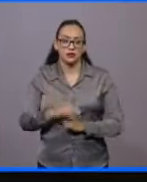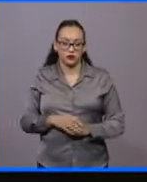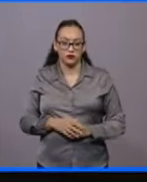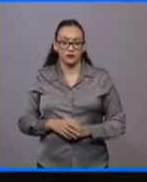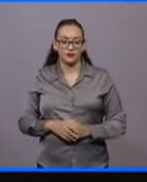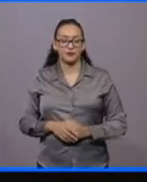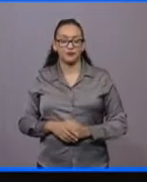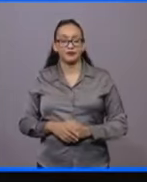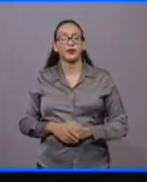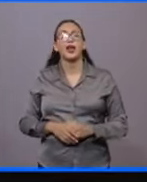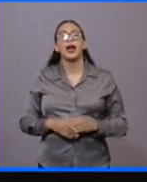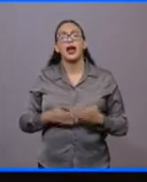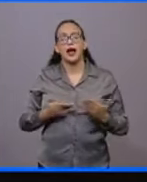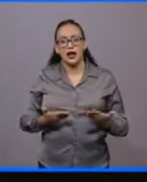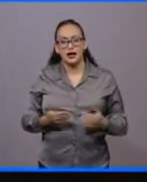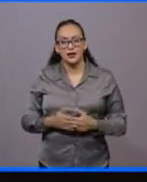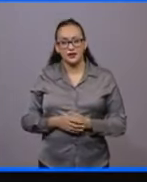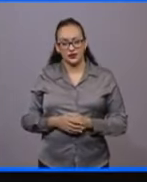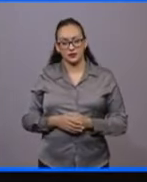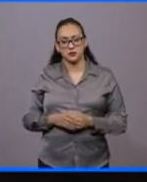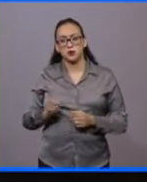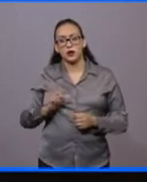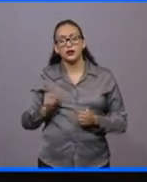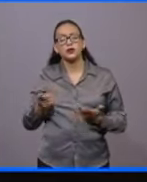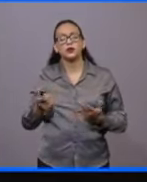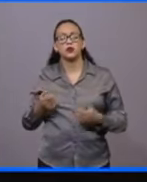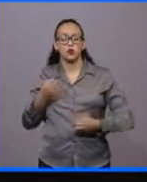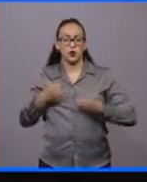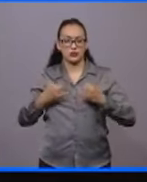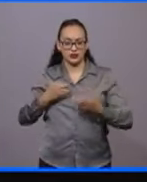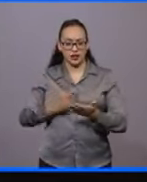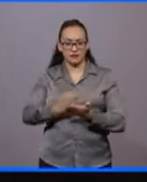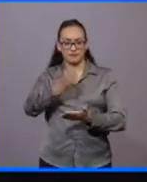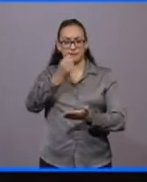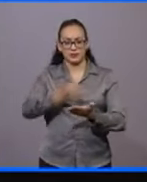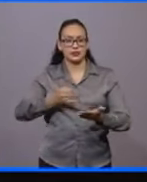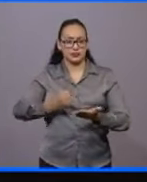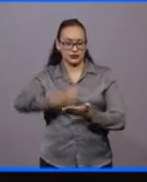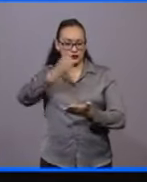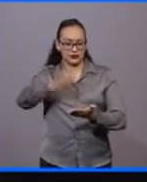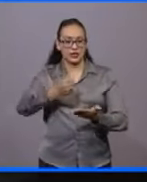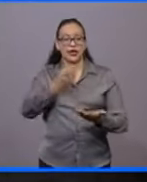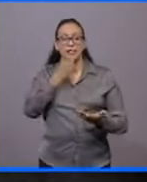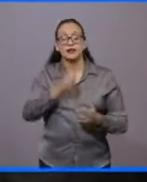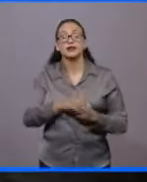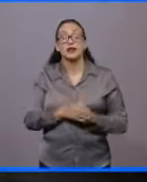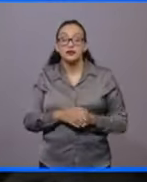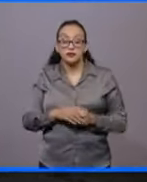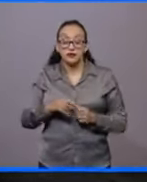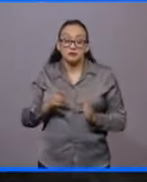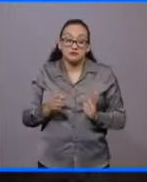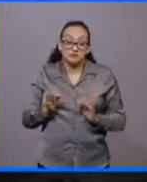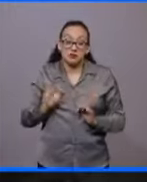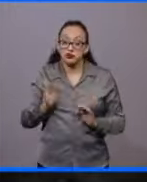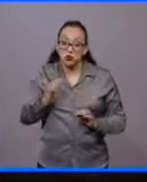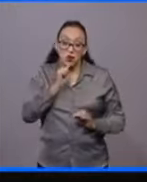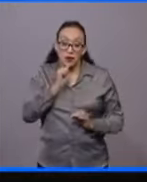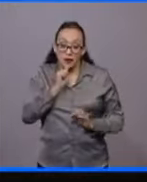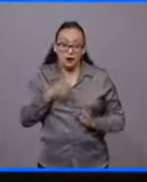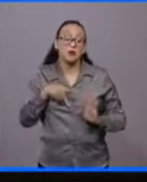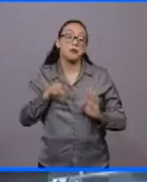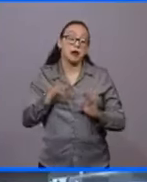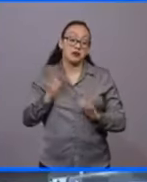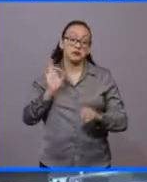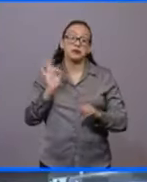del acusado. La trascendencia al resultado del fallo de este potencial escenario procedimental es un acto futuro e incierto, incluso se